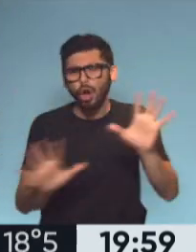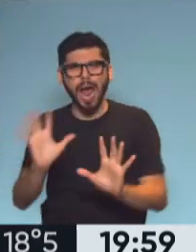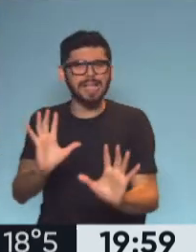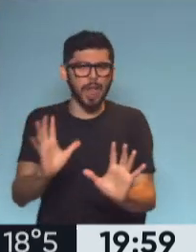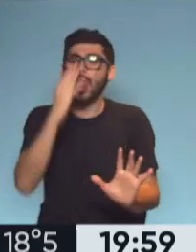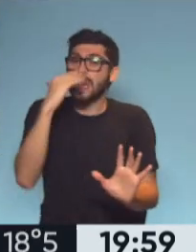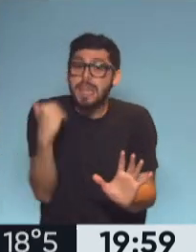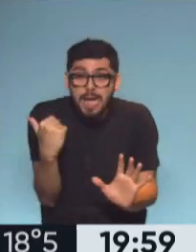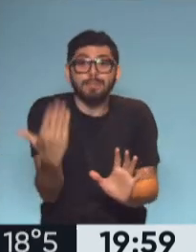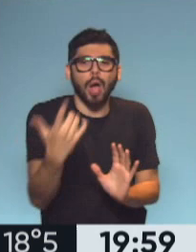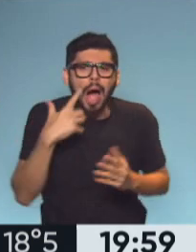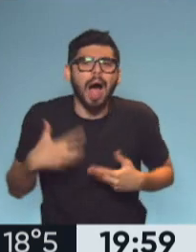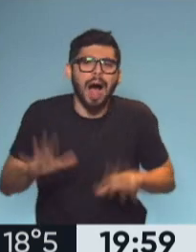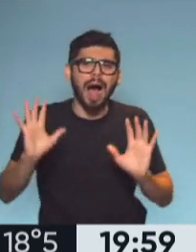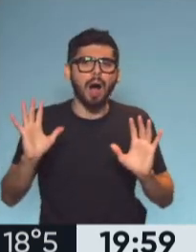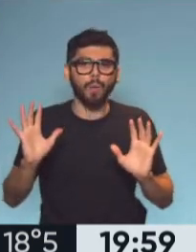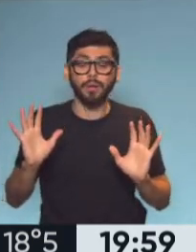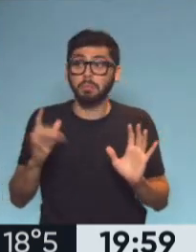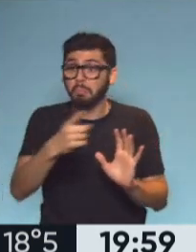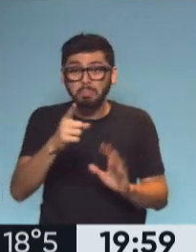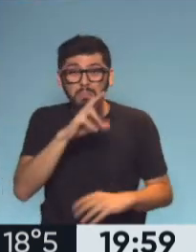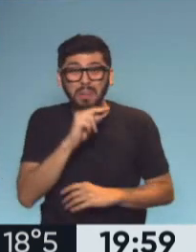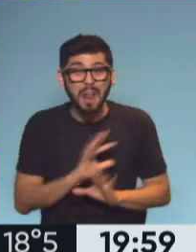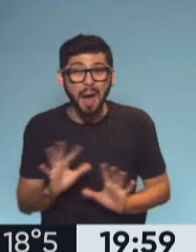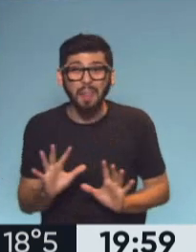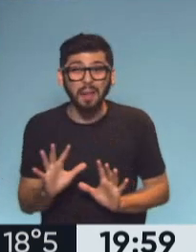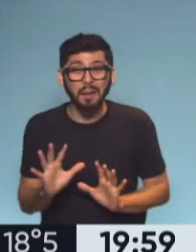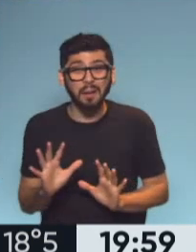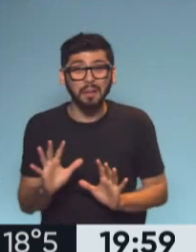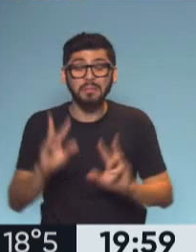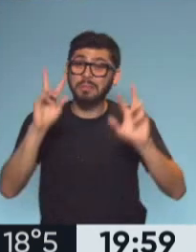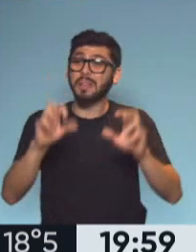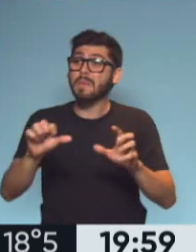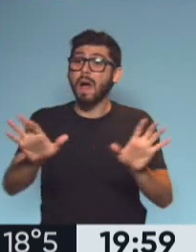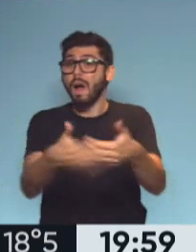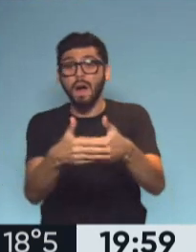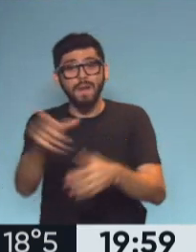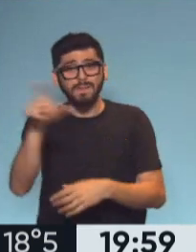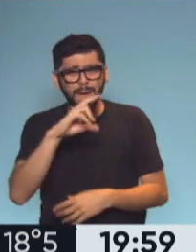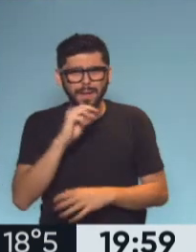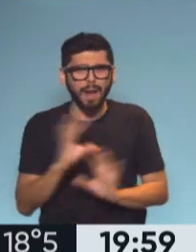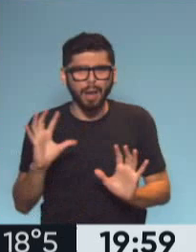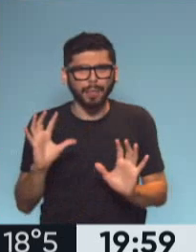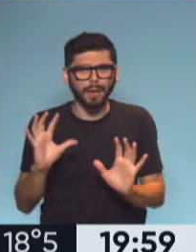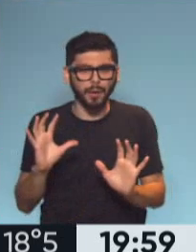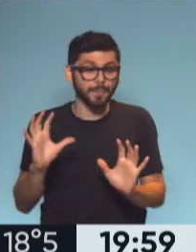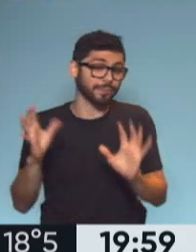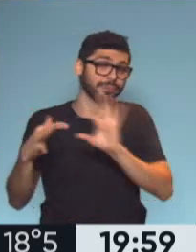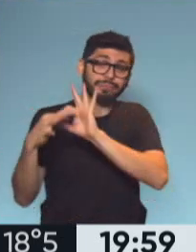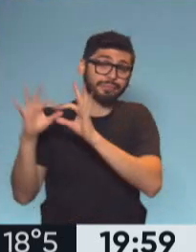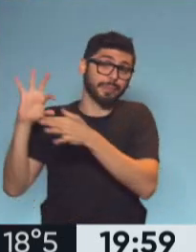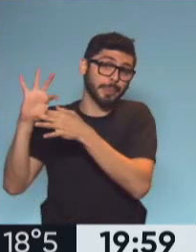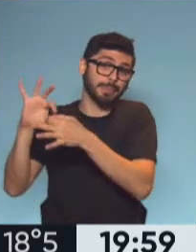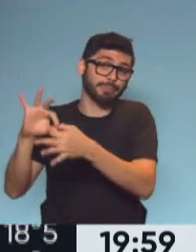y después vemos cómo nos movemos. Ninguna advertencia al respecto. Y bueno, todo tiene que ver con todo, porque dentro de